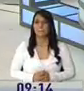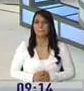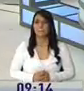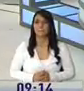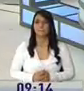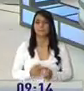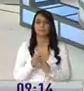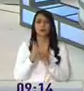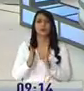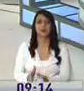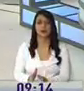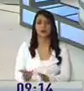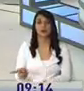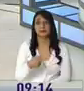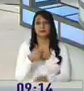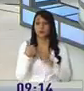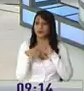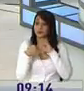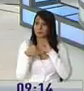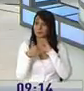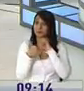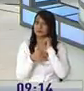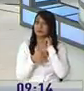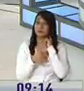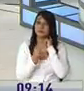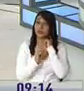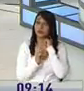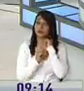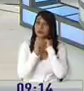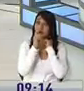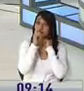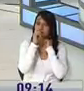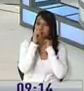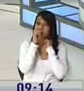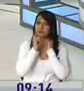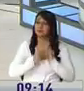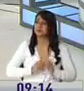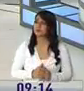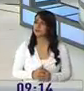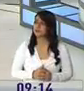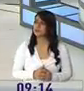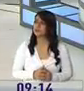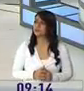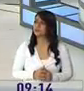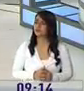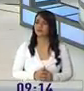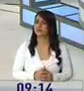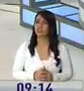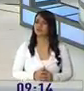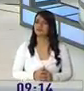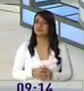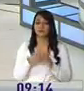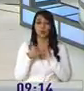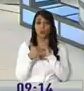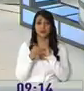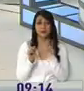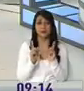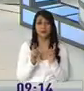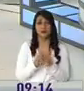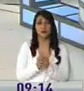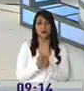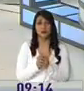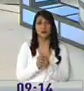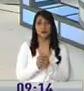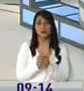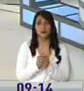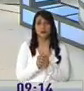escuché quieres ir con guapitos no no no no no no quiere no quiere no quiere yo no lo vi porque